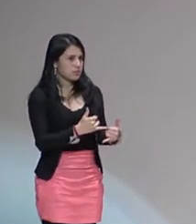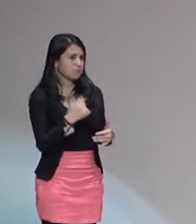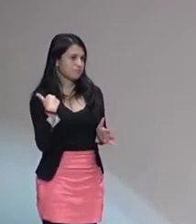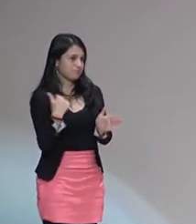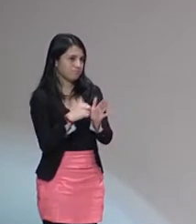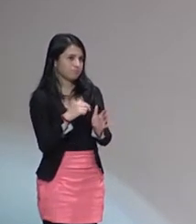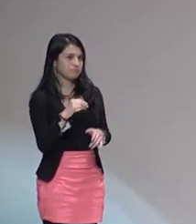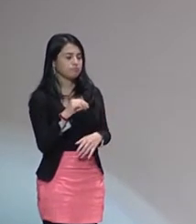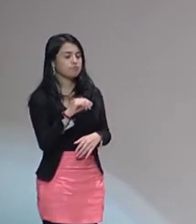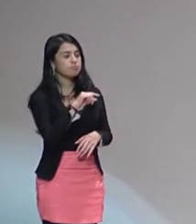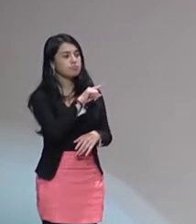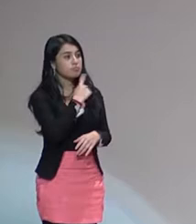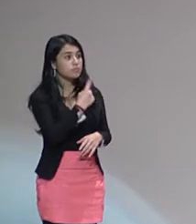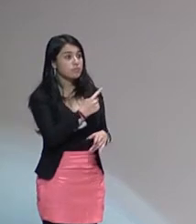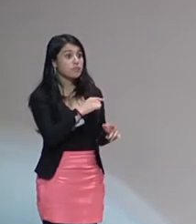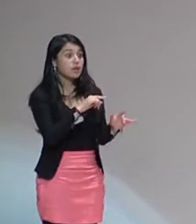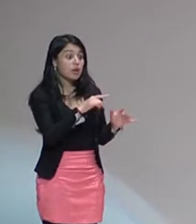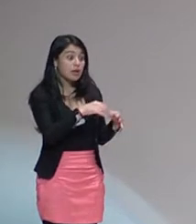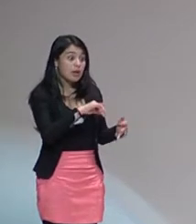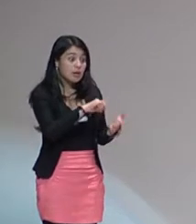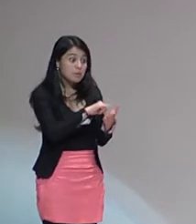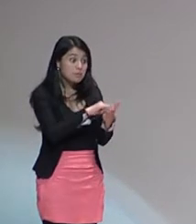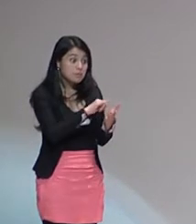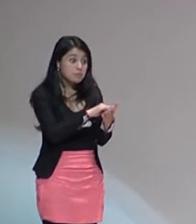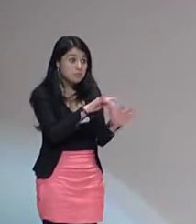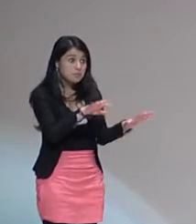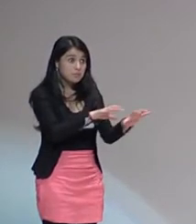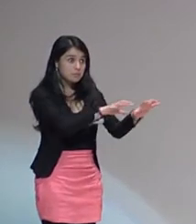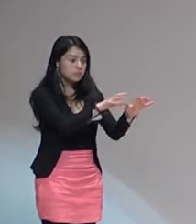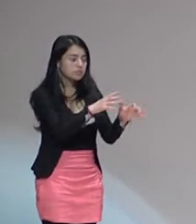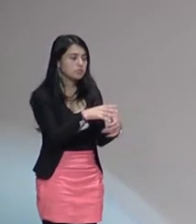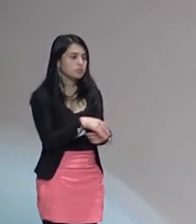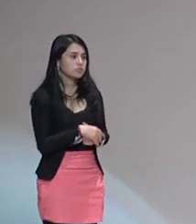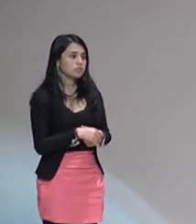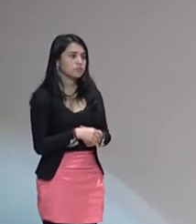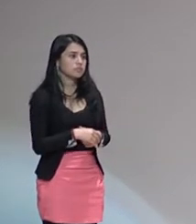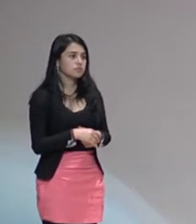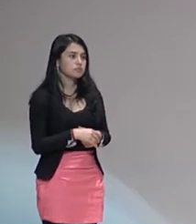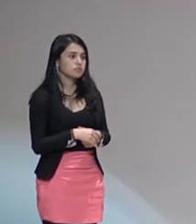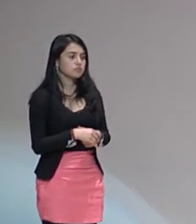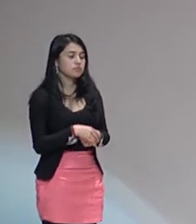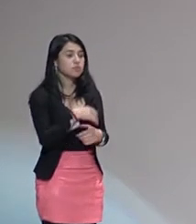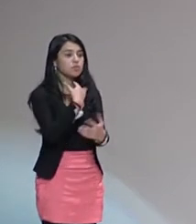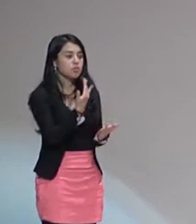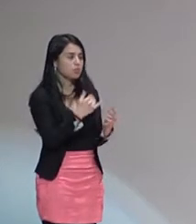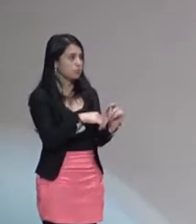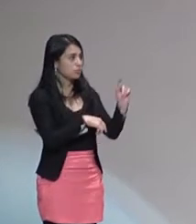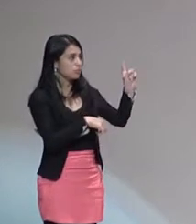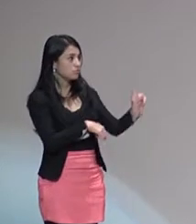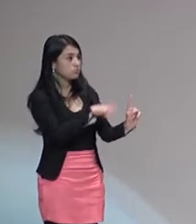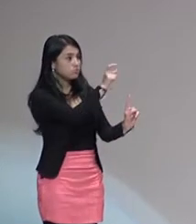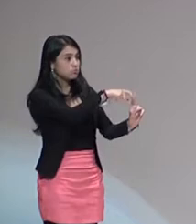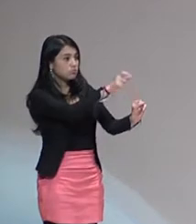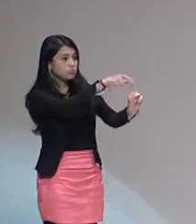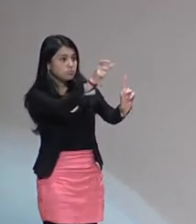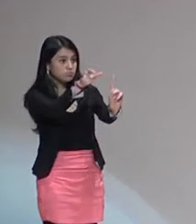Entonces es en esta alteridad, es decir, es en el otro logro